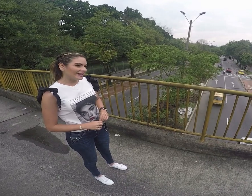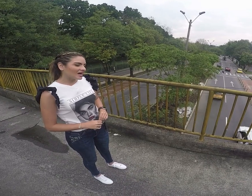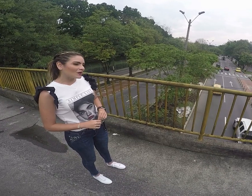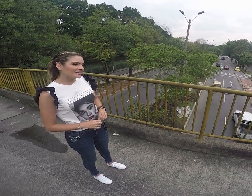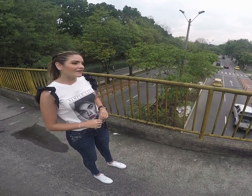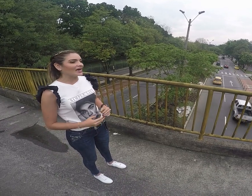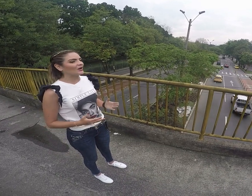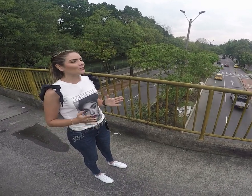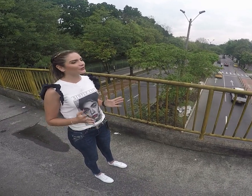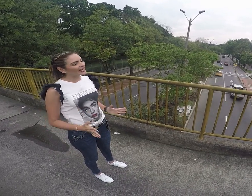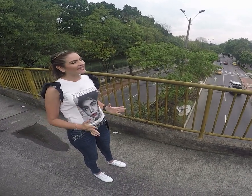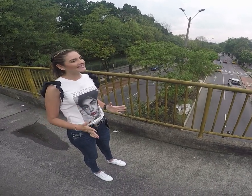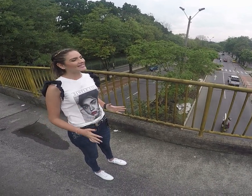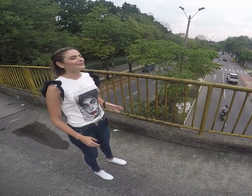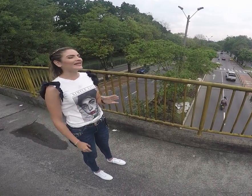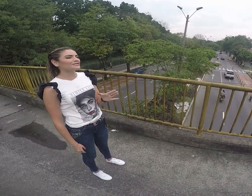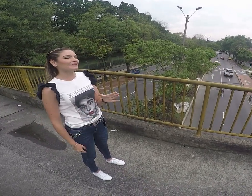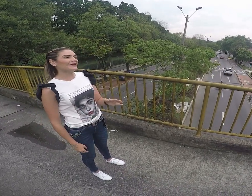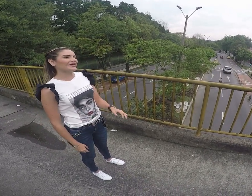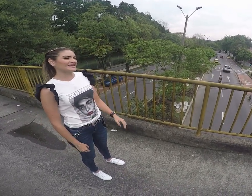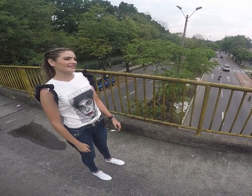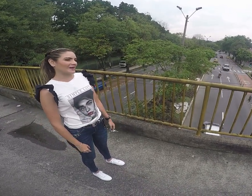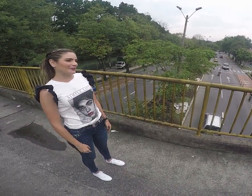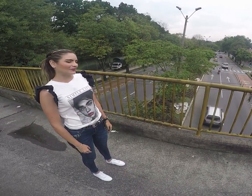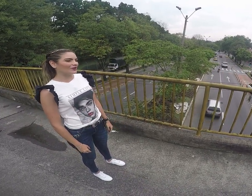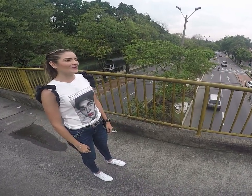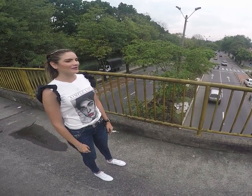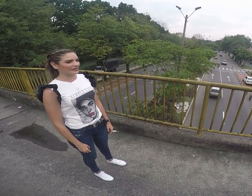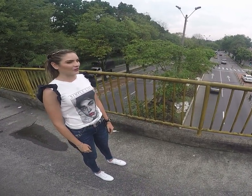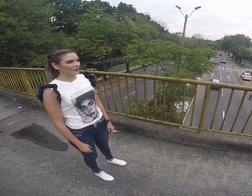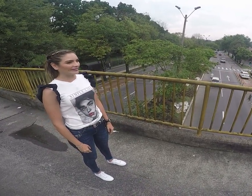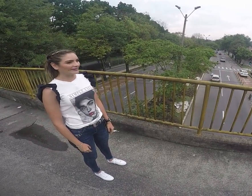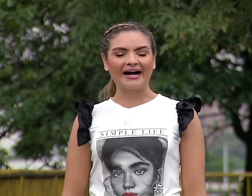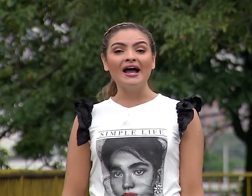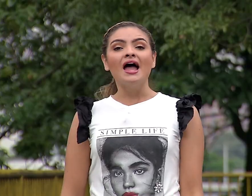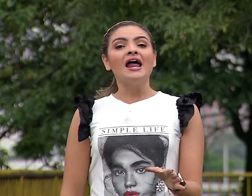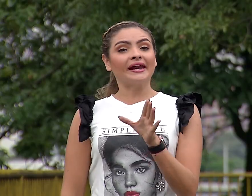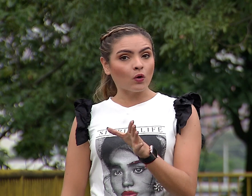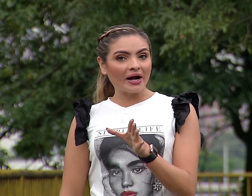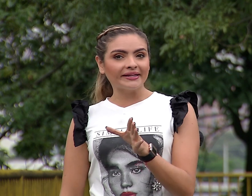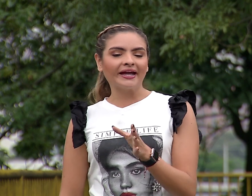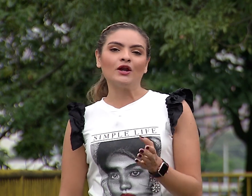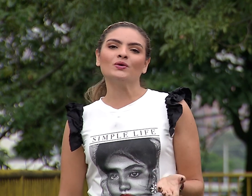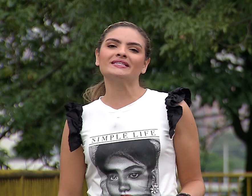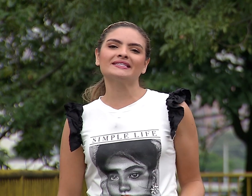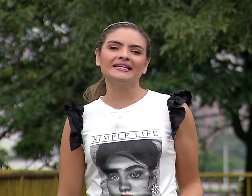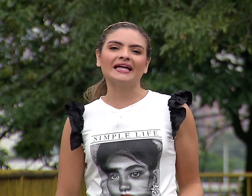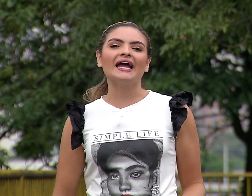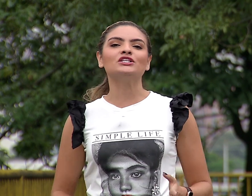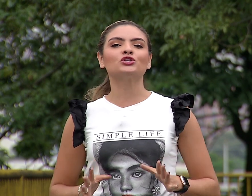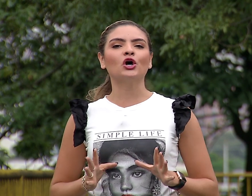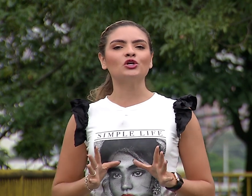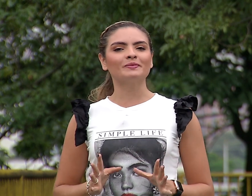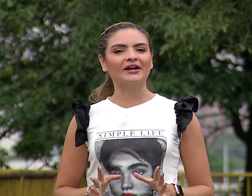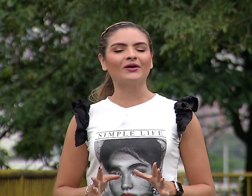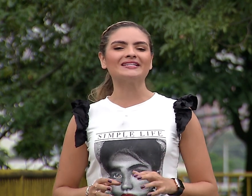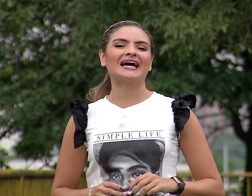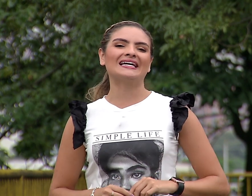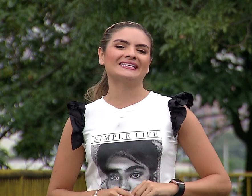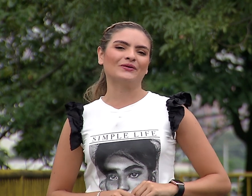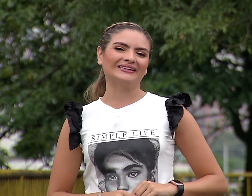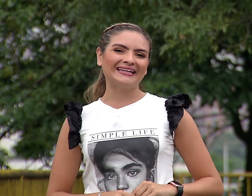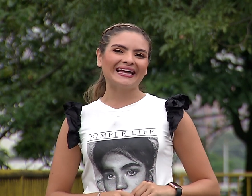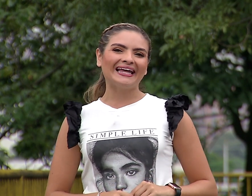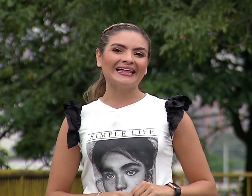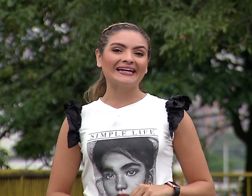Desde la avenida Guayabal, Comuna 15, me despido de este capítulo de Mi Barrio Cuenta. Recuerden que nuestra cita es todos los miércoles